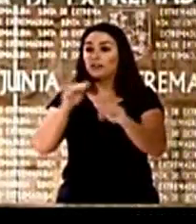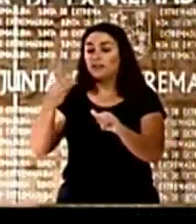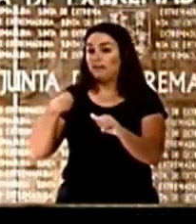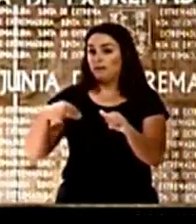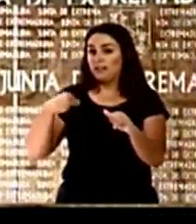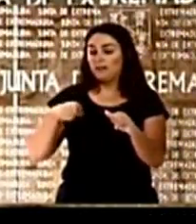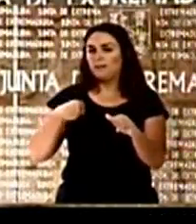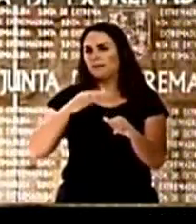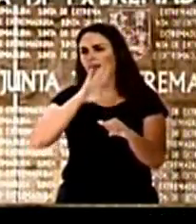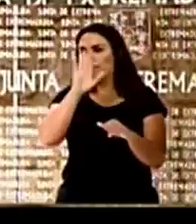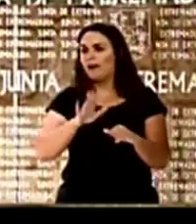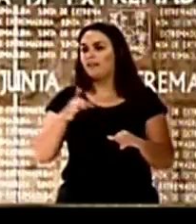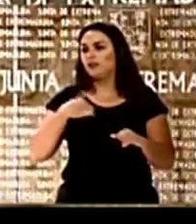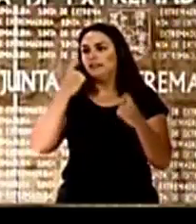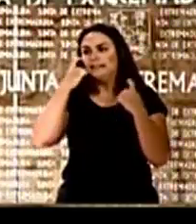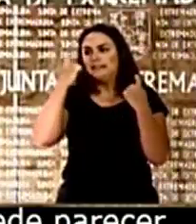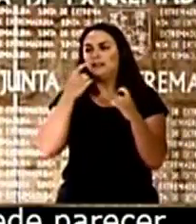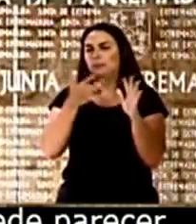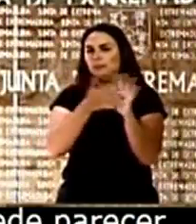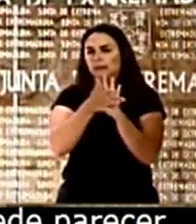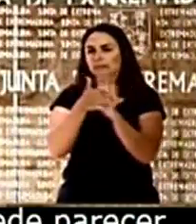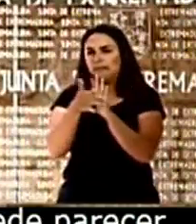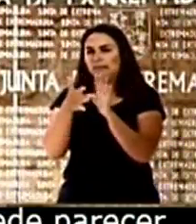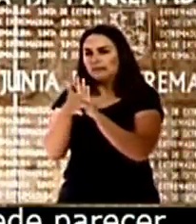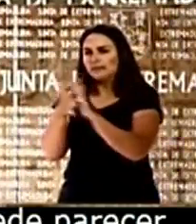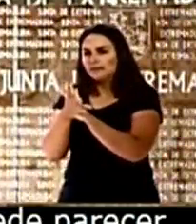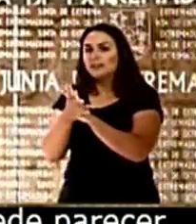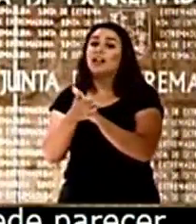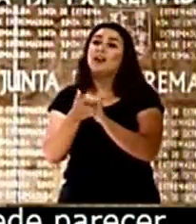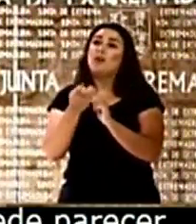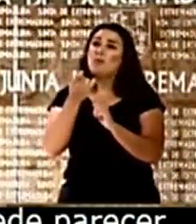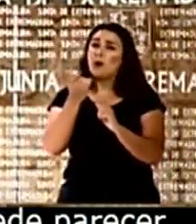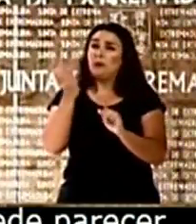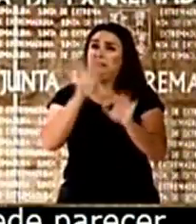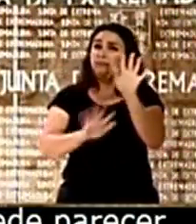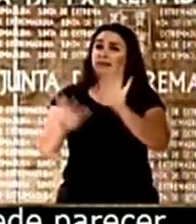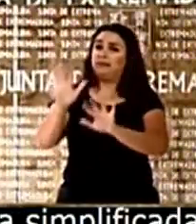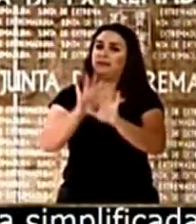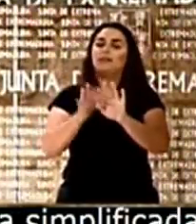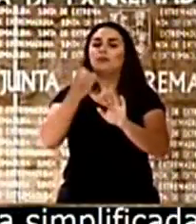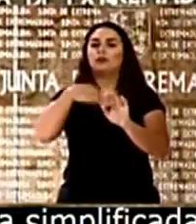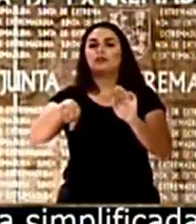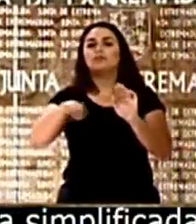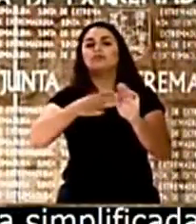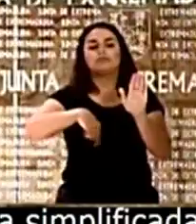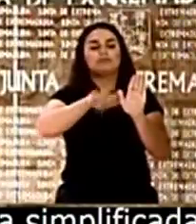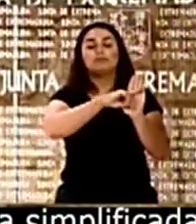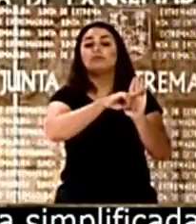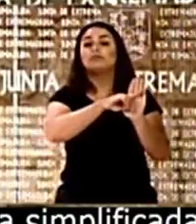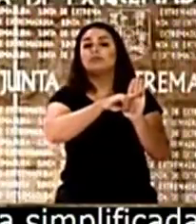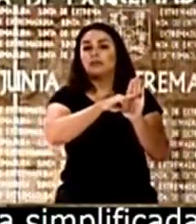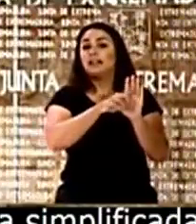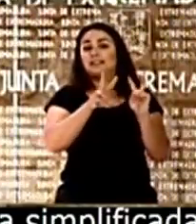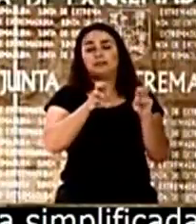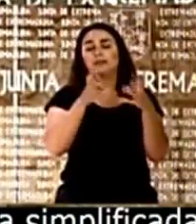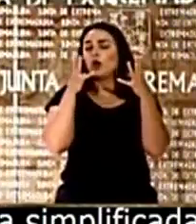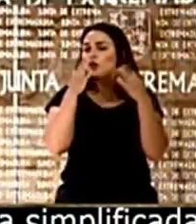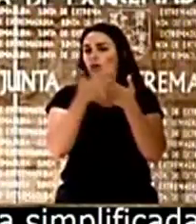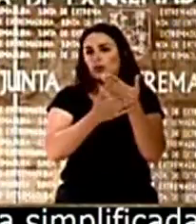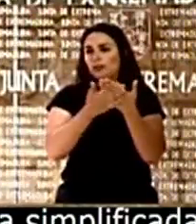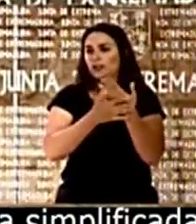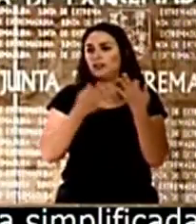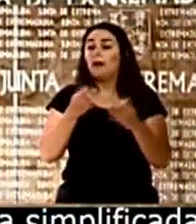parecer, aunque yo lo estoy intentando explicar de manera simplificada, un poco farragosa, la encuentran en la reseña del Consejo de Gobierno.